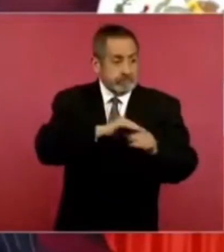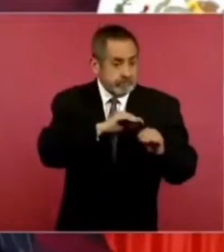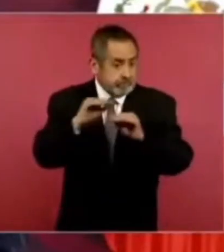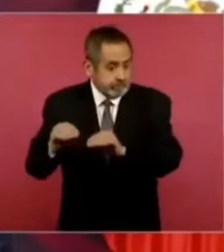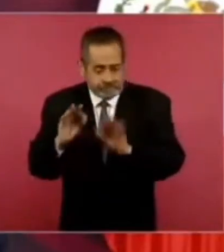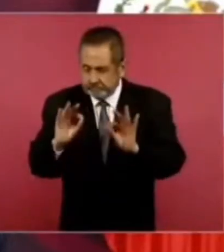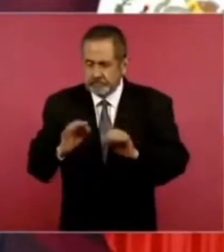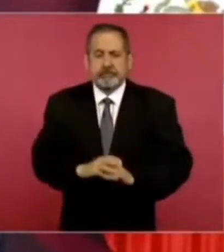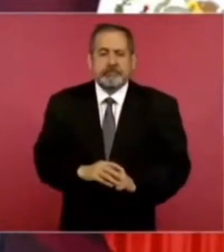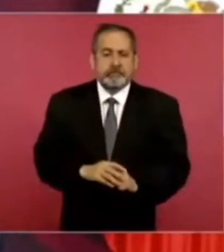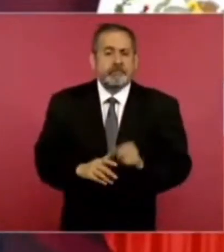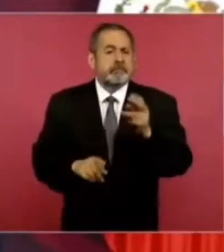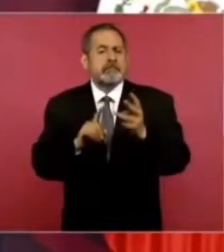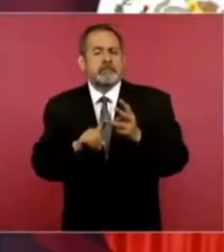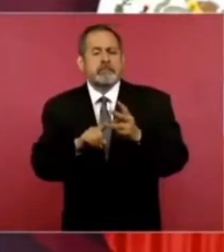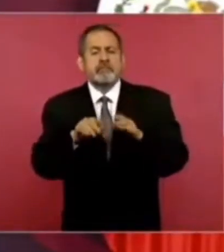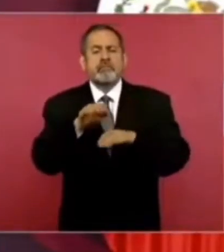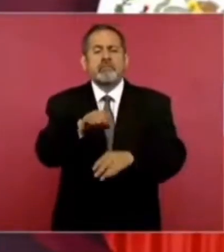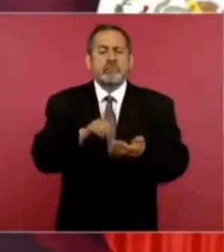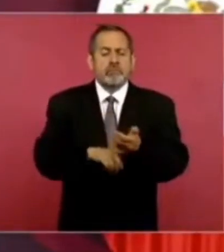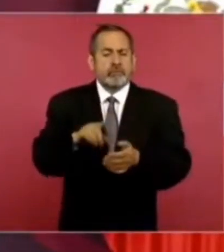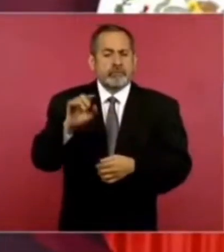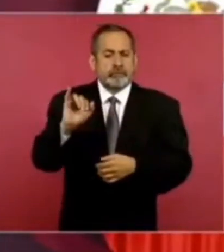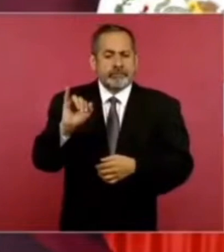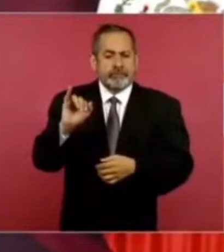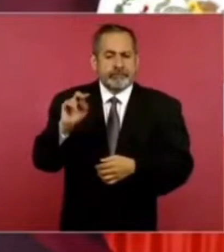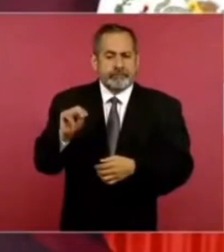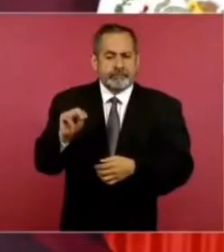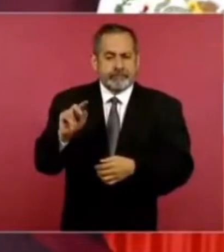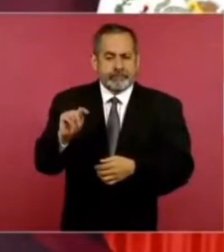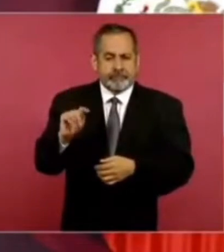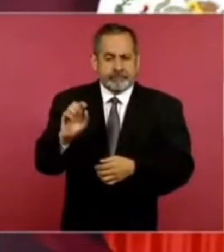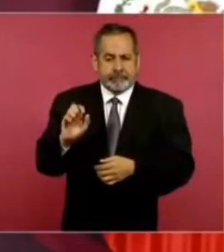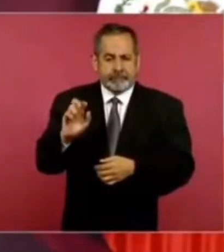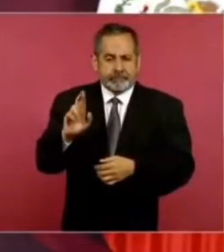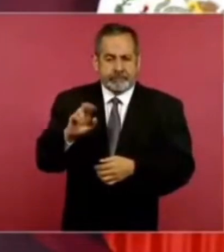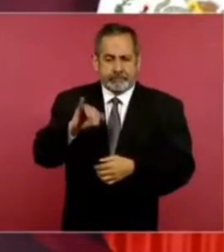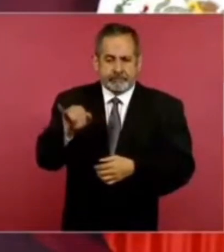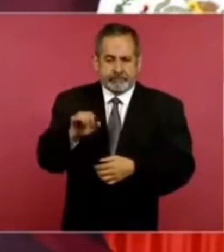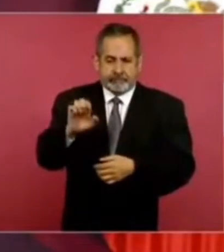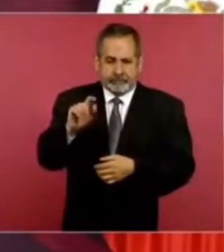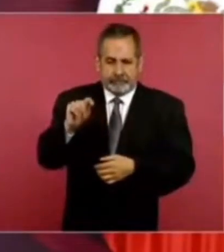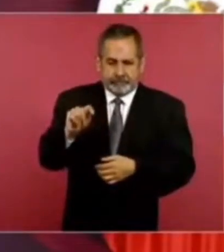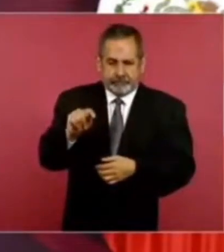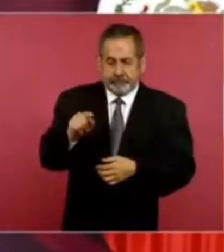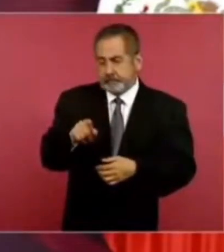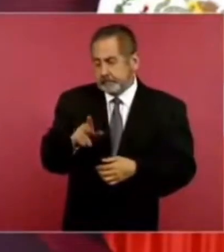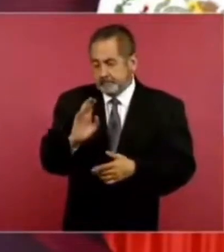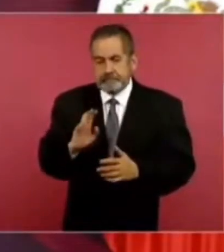con Hacienda, me parece ser que también con la Secretaría del Trabajo?